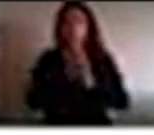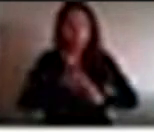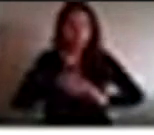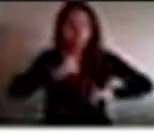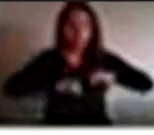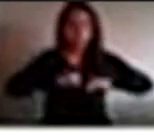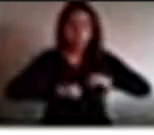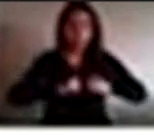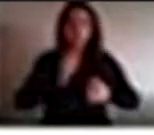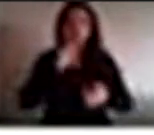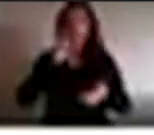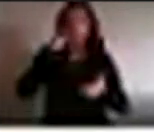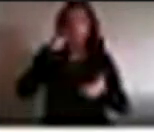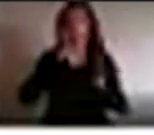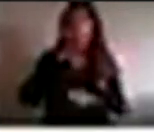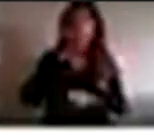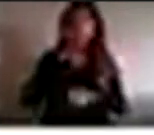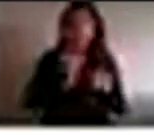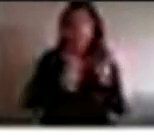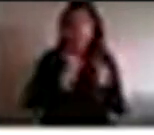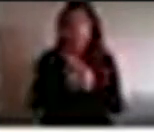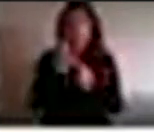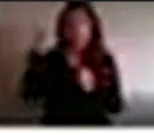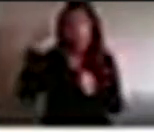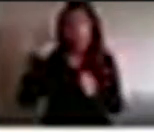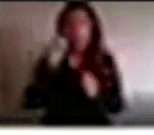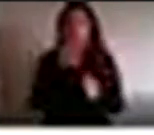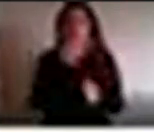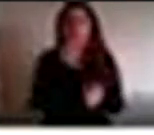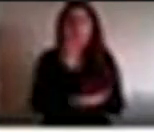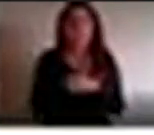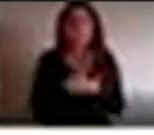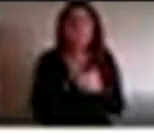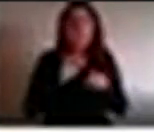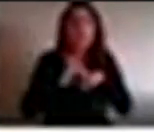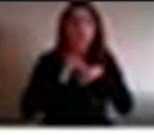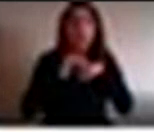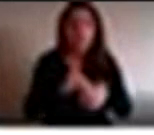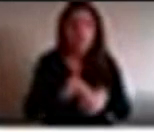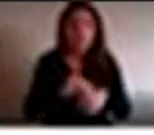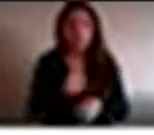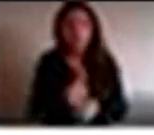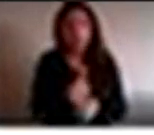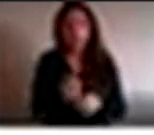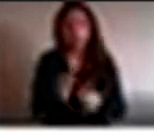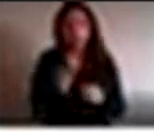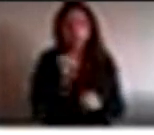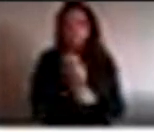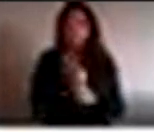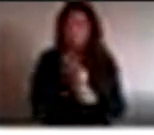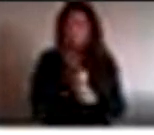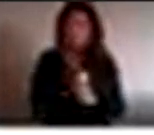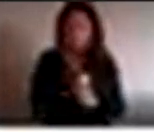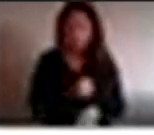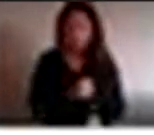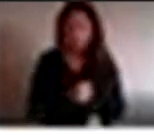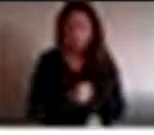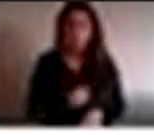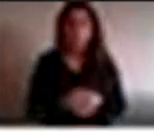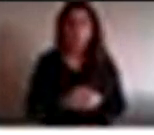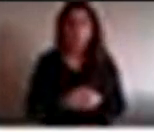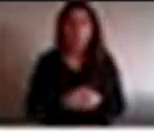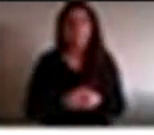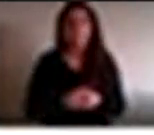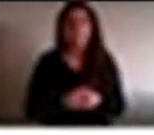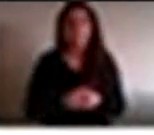deberán registrarle las bases de la Dirección del Trabajo. Por favor, la próxima lámina.